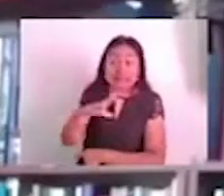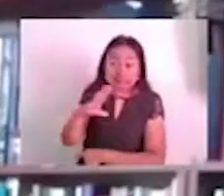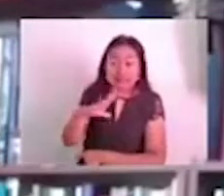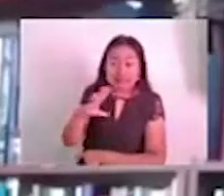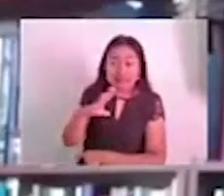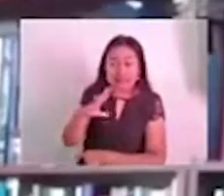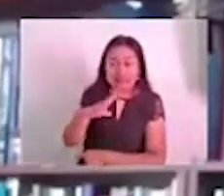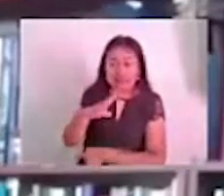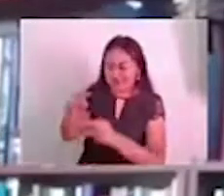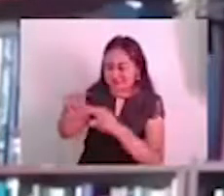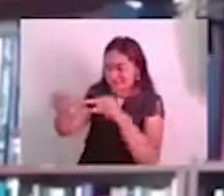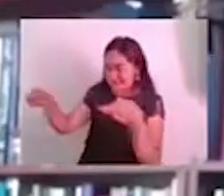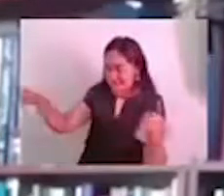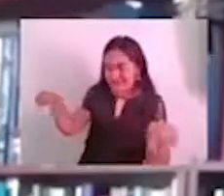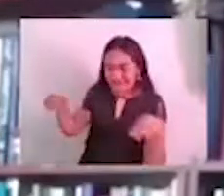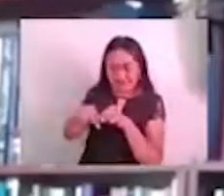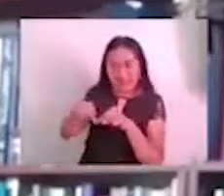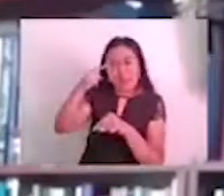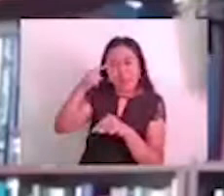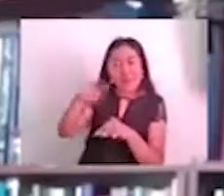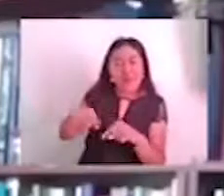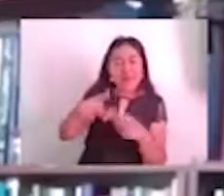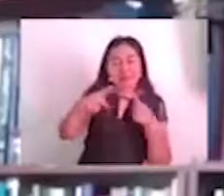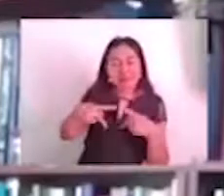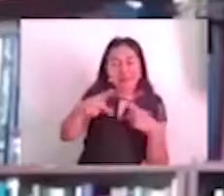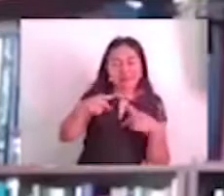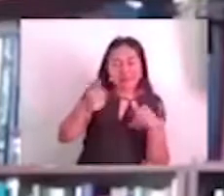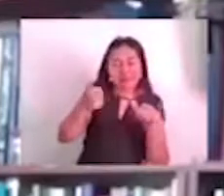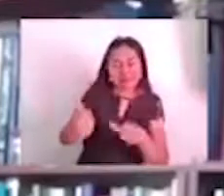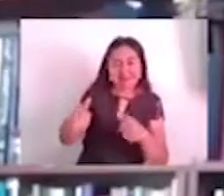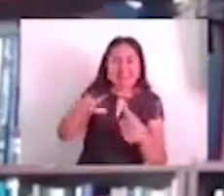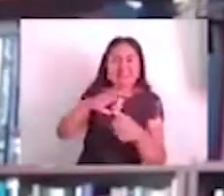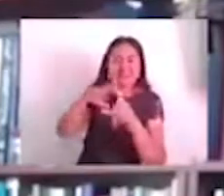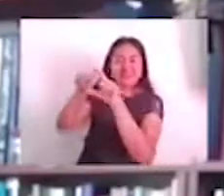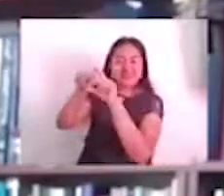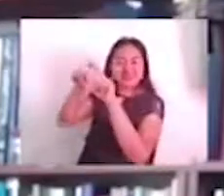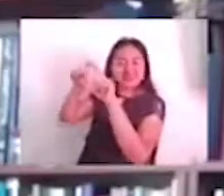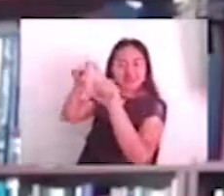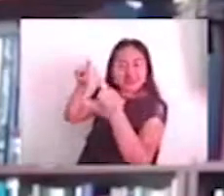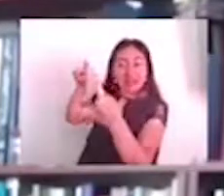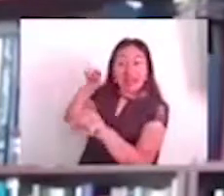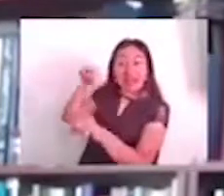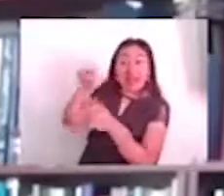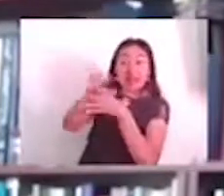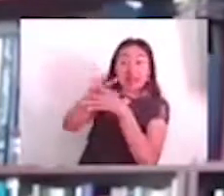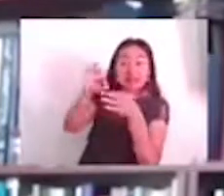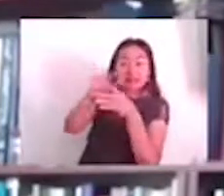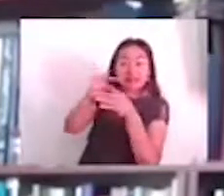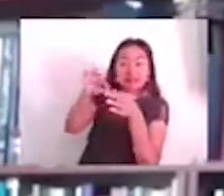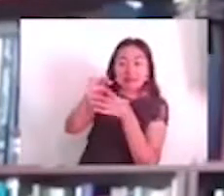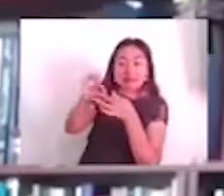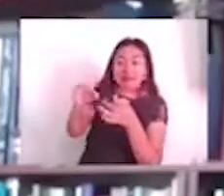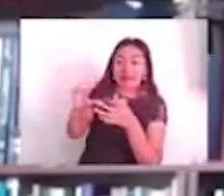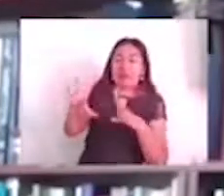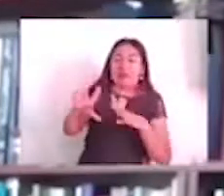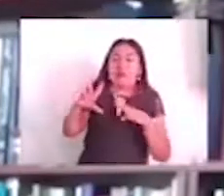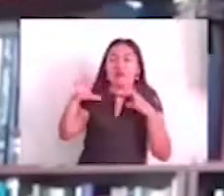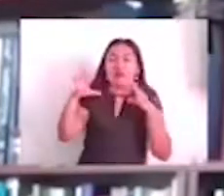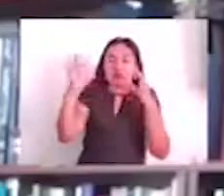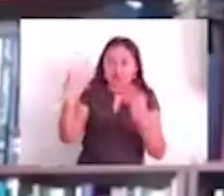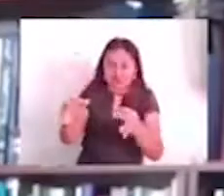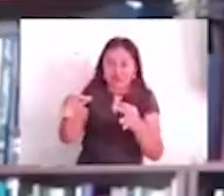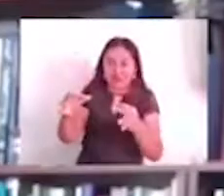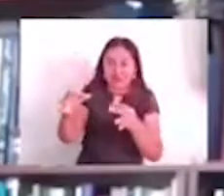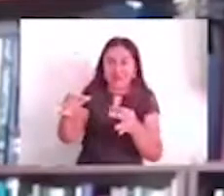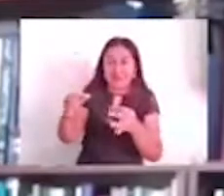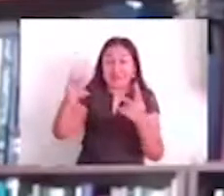pila bautismal con un gran letrero que dice, esta es la pila fundamento de la evangelización de México. O sea